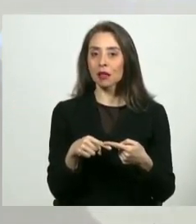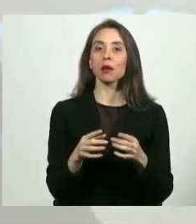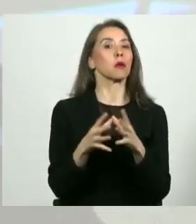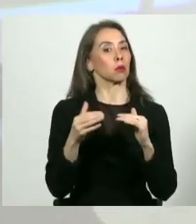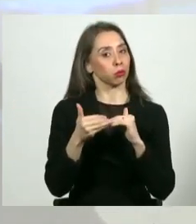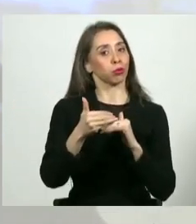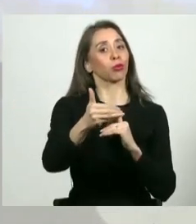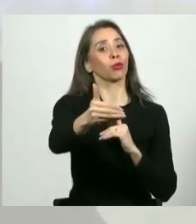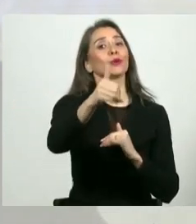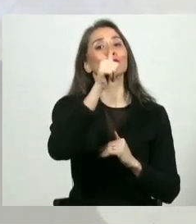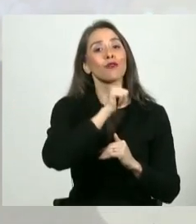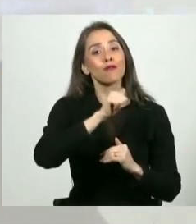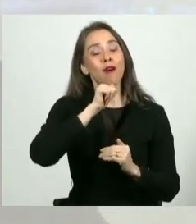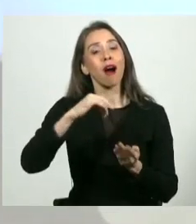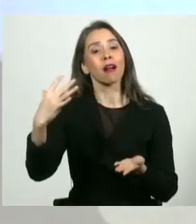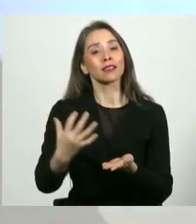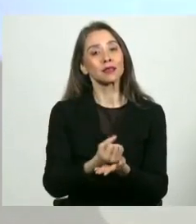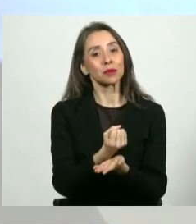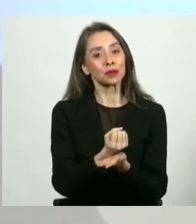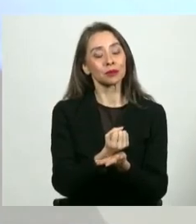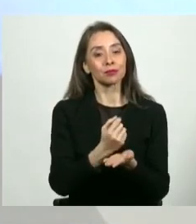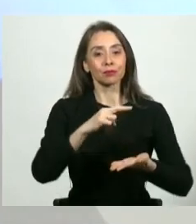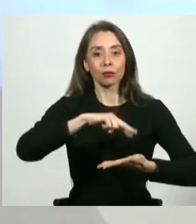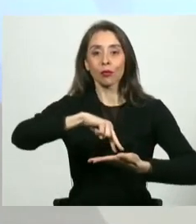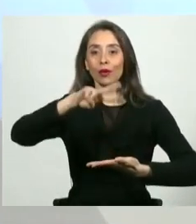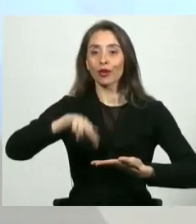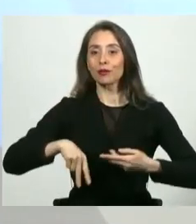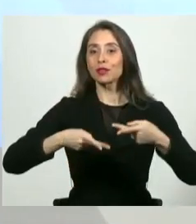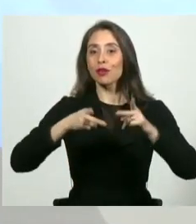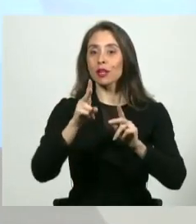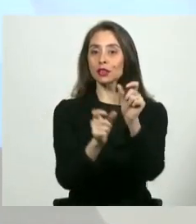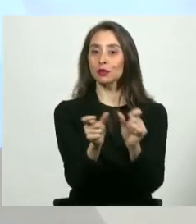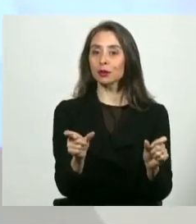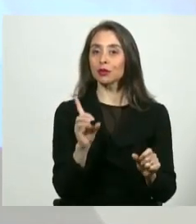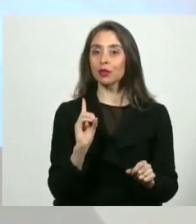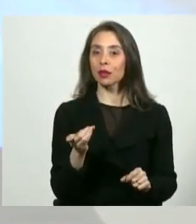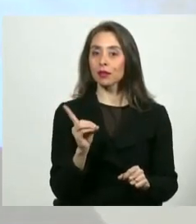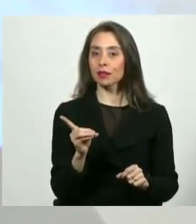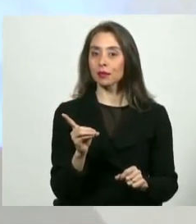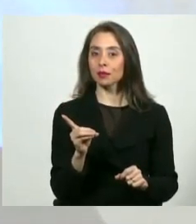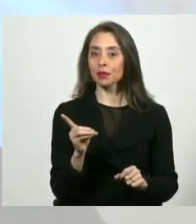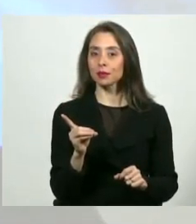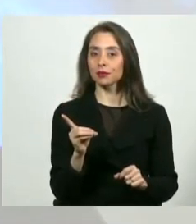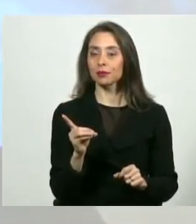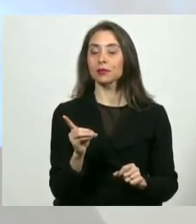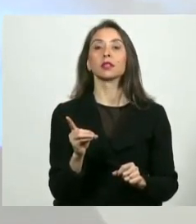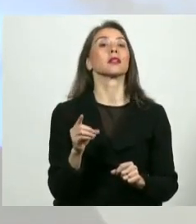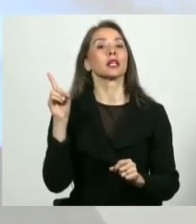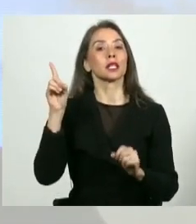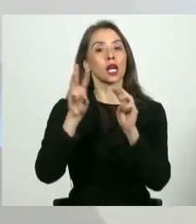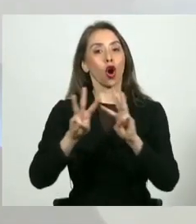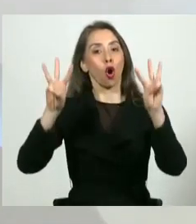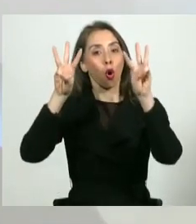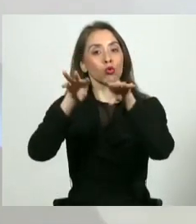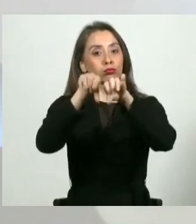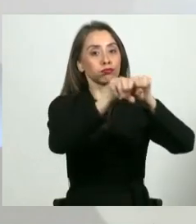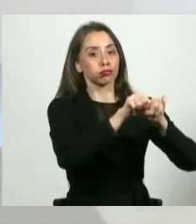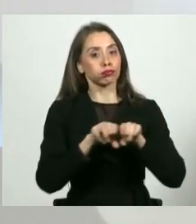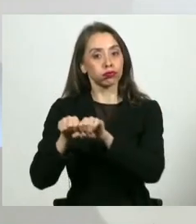nos falta por alcanzar. La Convención sobre los Derechos de las Personas con Discapacidad, adoptada por Naciones Unidas en el